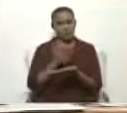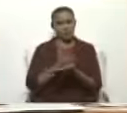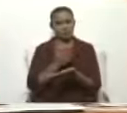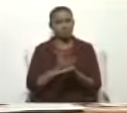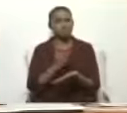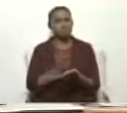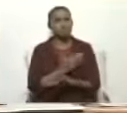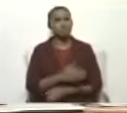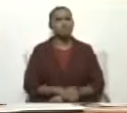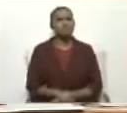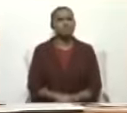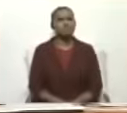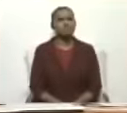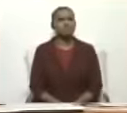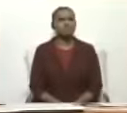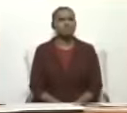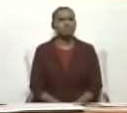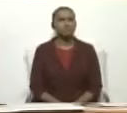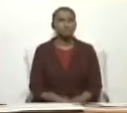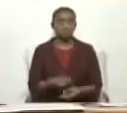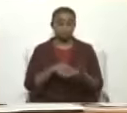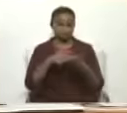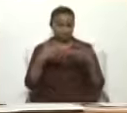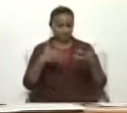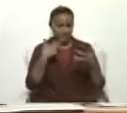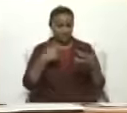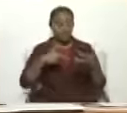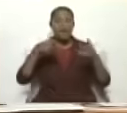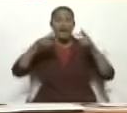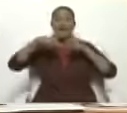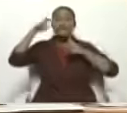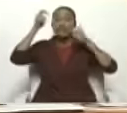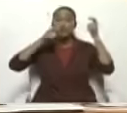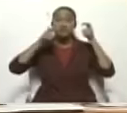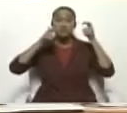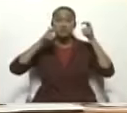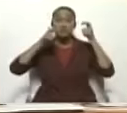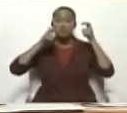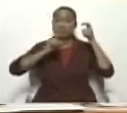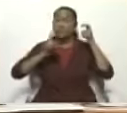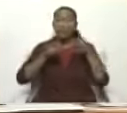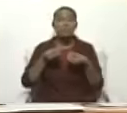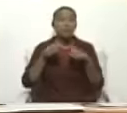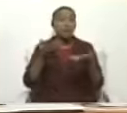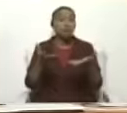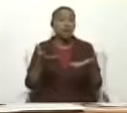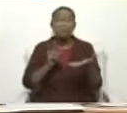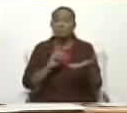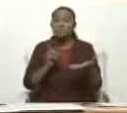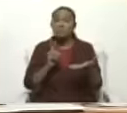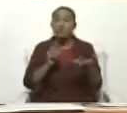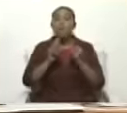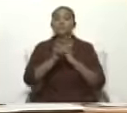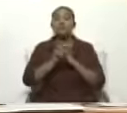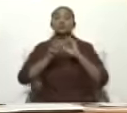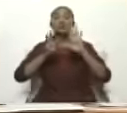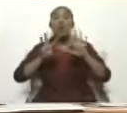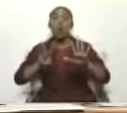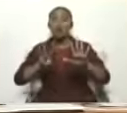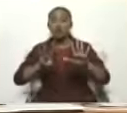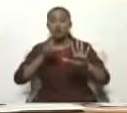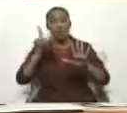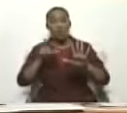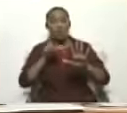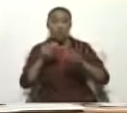Alguien escribió: el chavismo no está entregado ni huyendo. El 28, quienes apoyan la reelección de Maduro van a dar la pelea